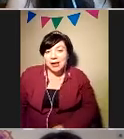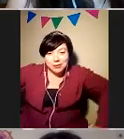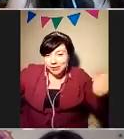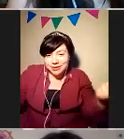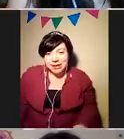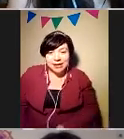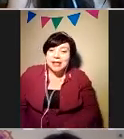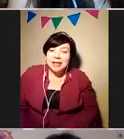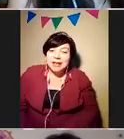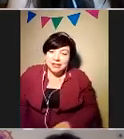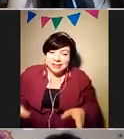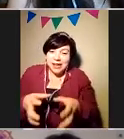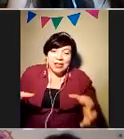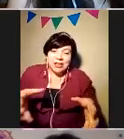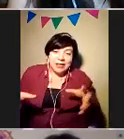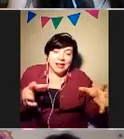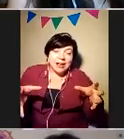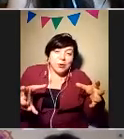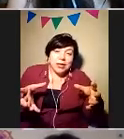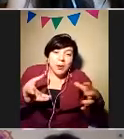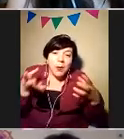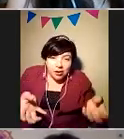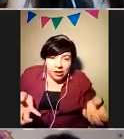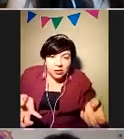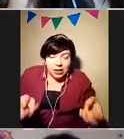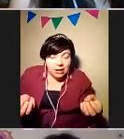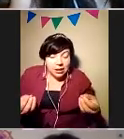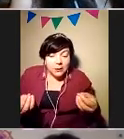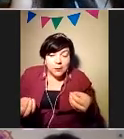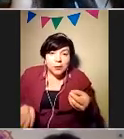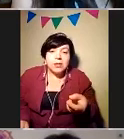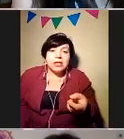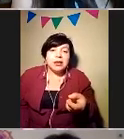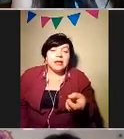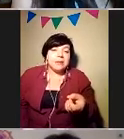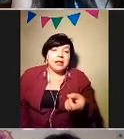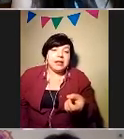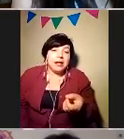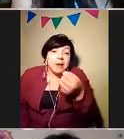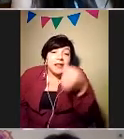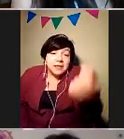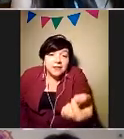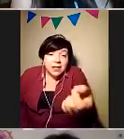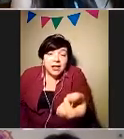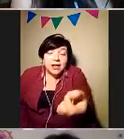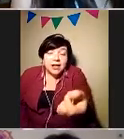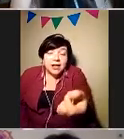le va a desarmar entero. Es evidente, la industria también juega con eso, y incluso, como dice Margaret, es